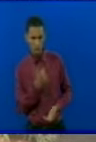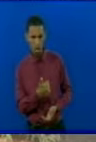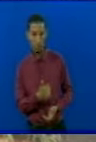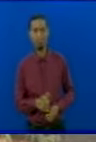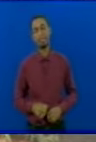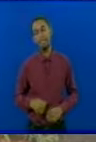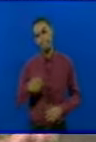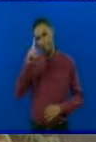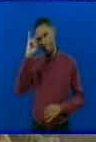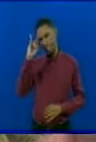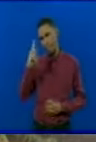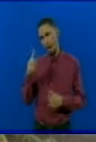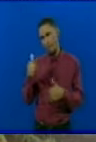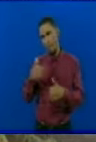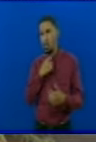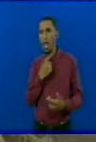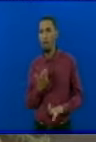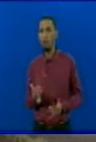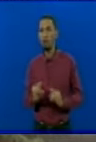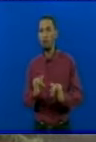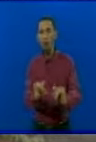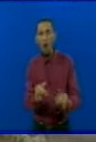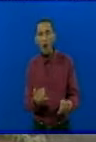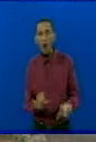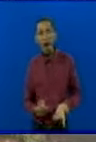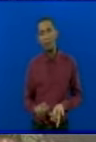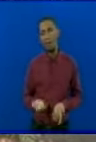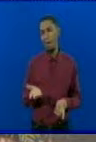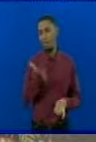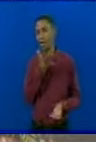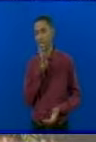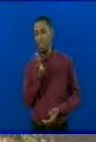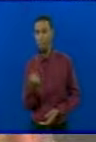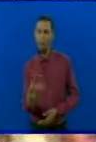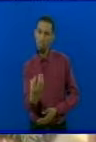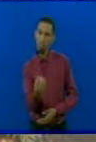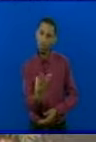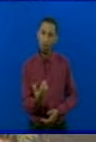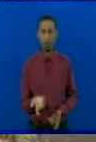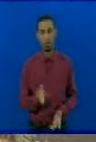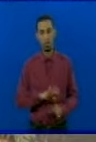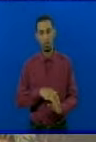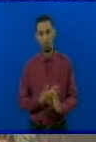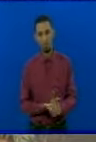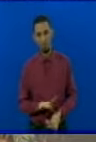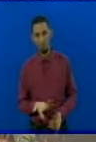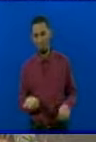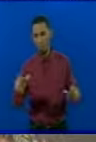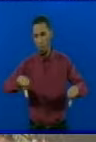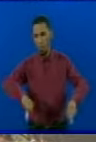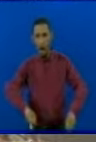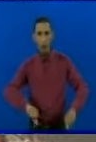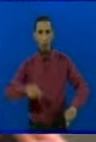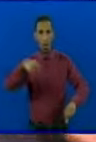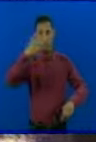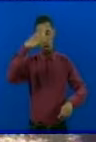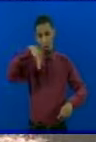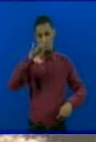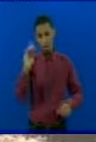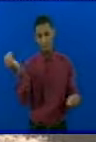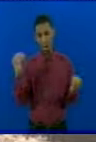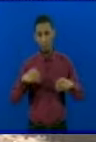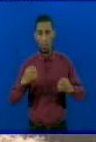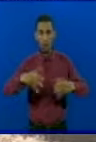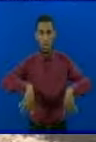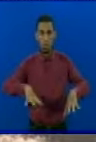veces dicen una cosa en la televisión y después pasa otra, porque la reclamación, ahora lo que